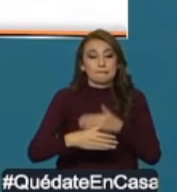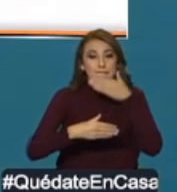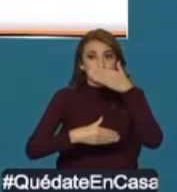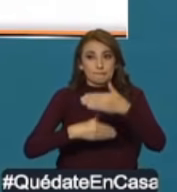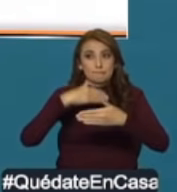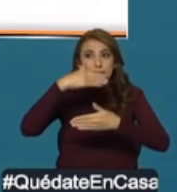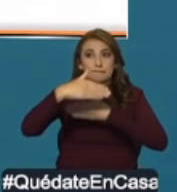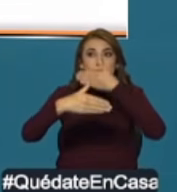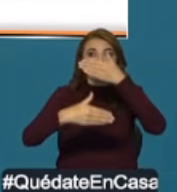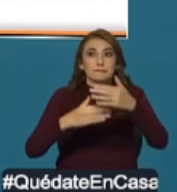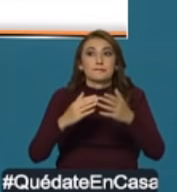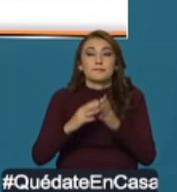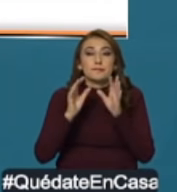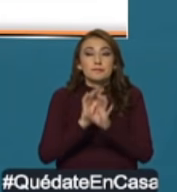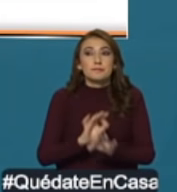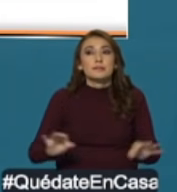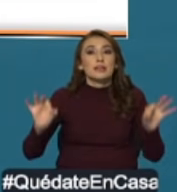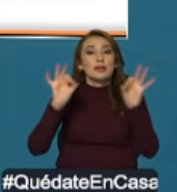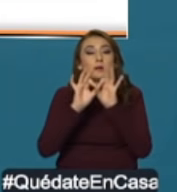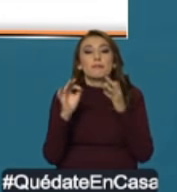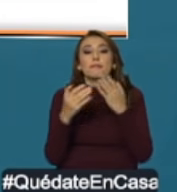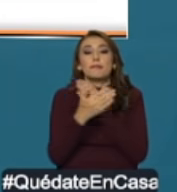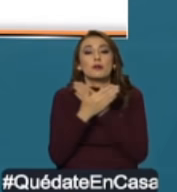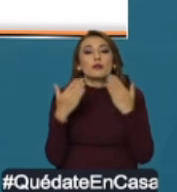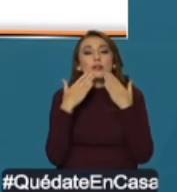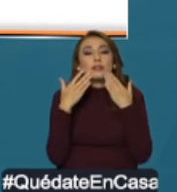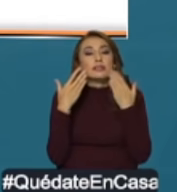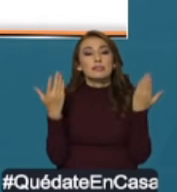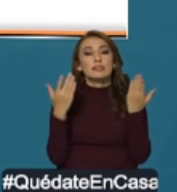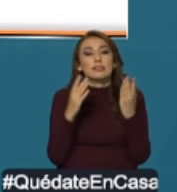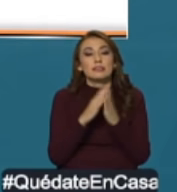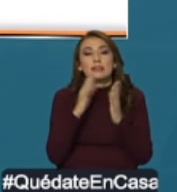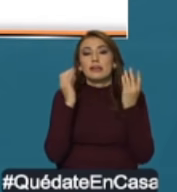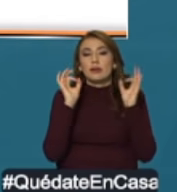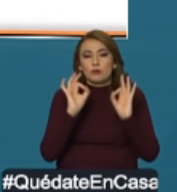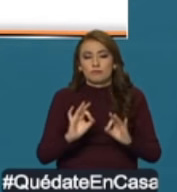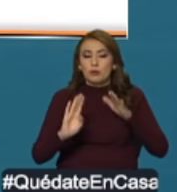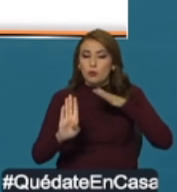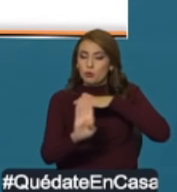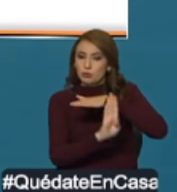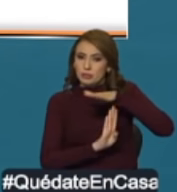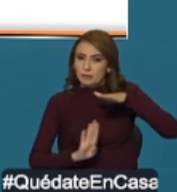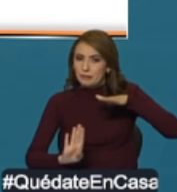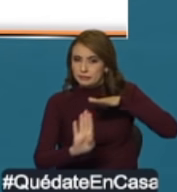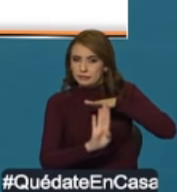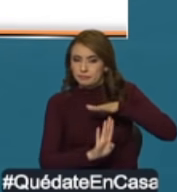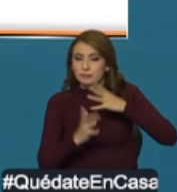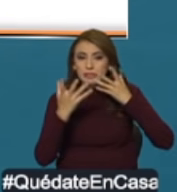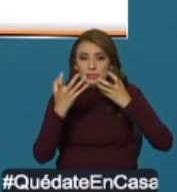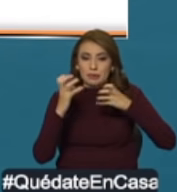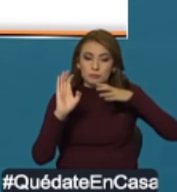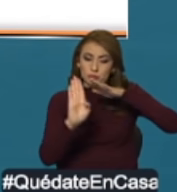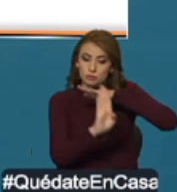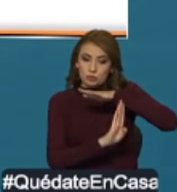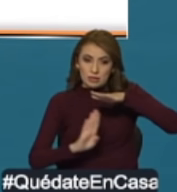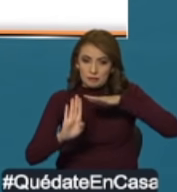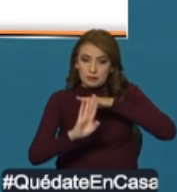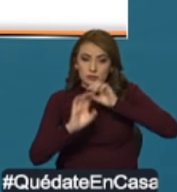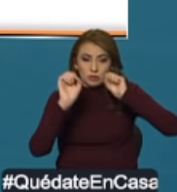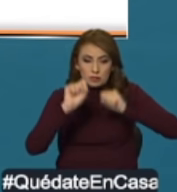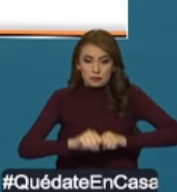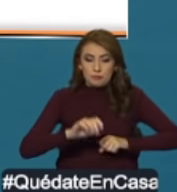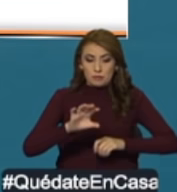encaminado principalmente para construir una herramienta que permita escoger los